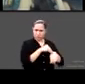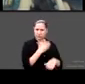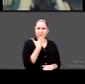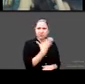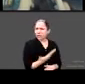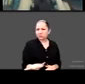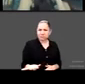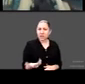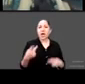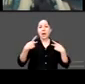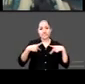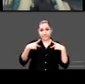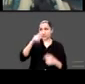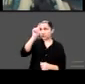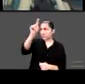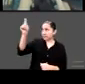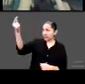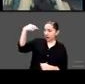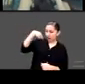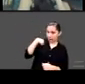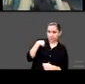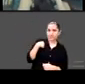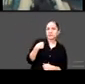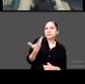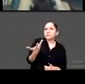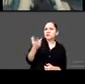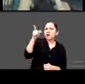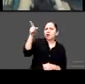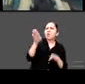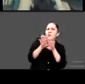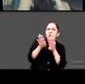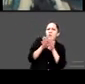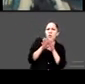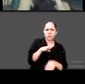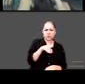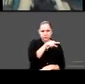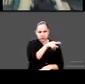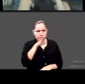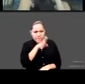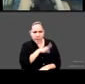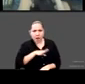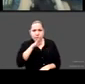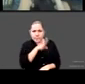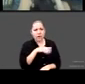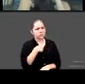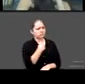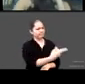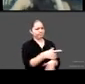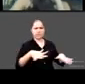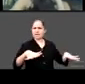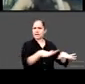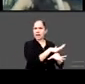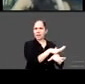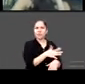era ¿cómo lo cambio? Se está portando mal, ¿cómo lo cambio? O sea, es atentar contra su esencia. No solo era cambiar su hacer,